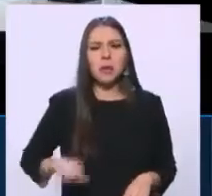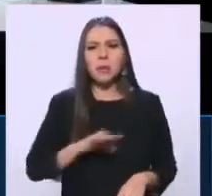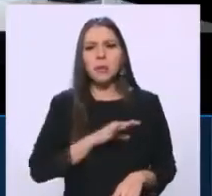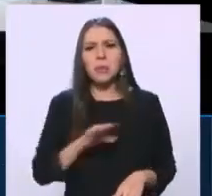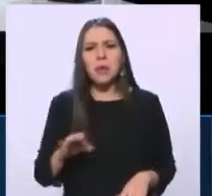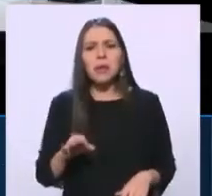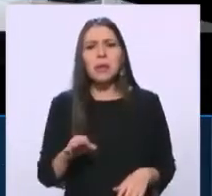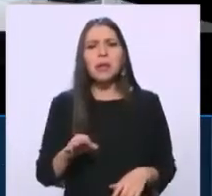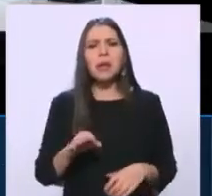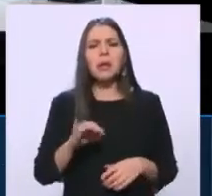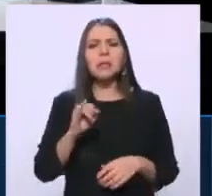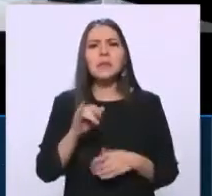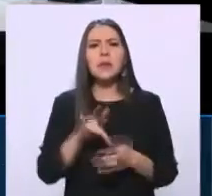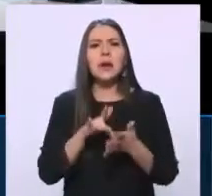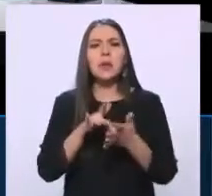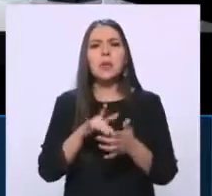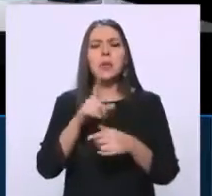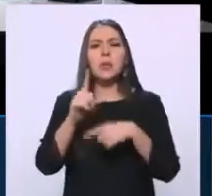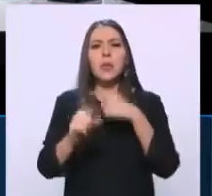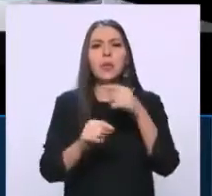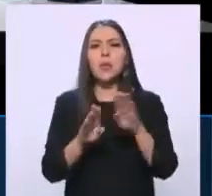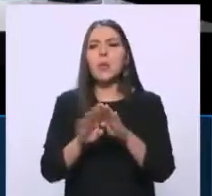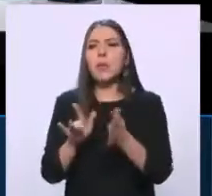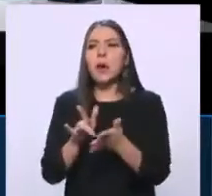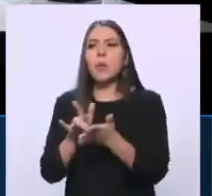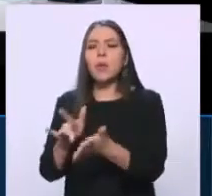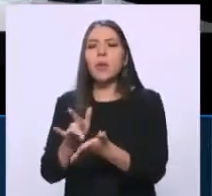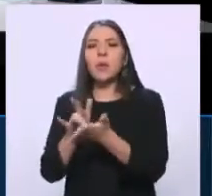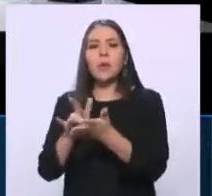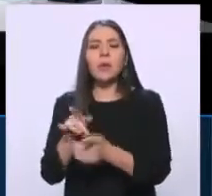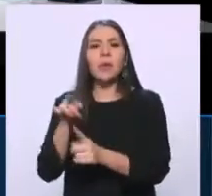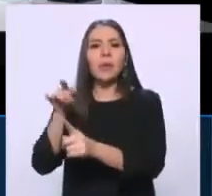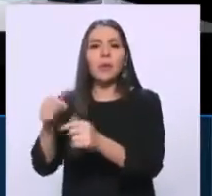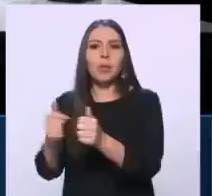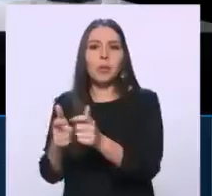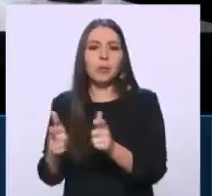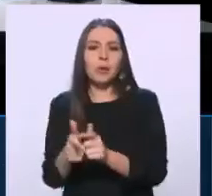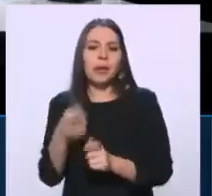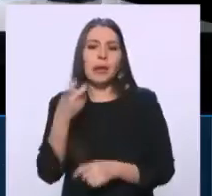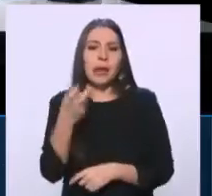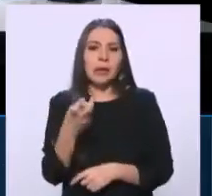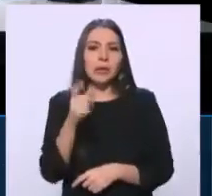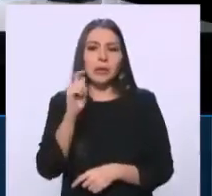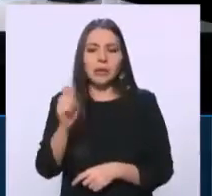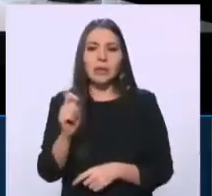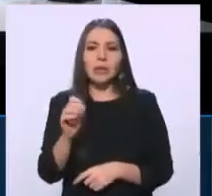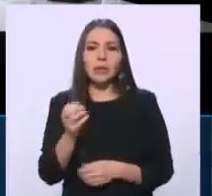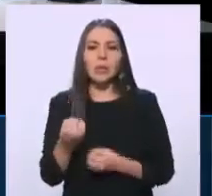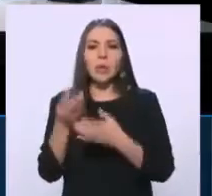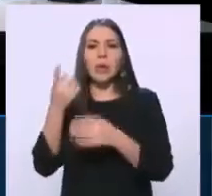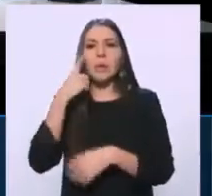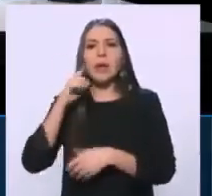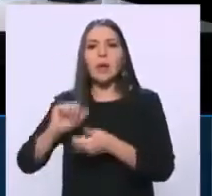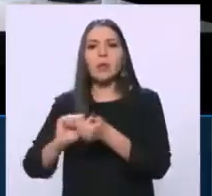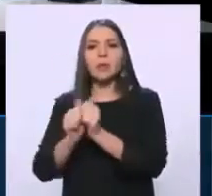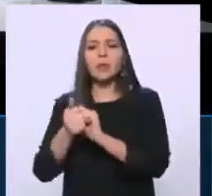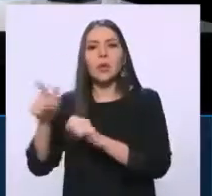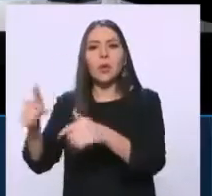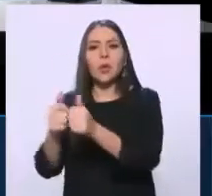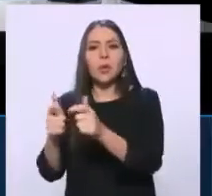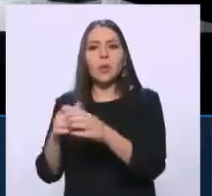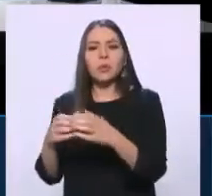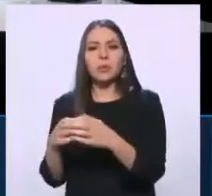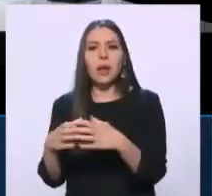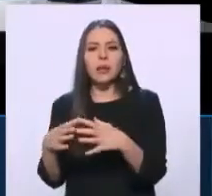dar reflectores, de inflar a este movimiento. Esto sería un factor adicional que detonaría el crecimiento del mismo